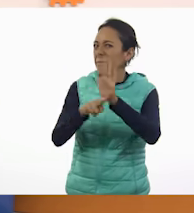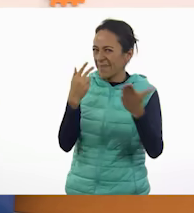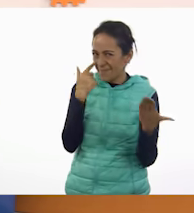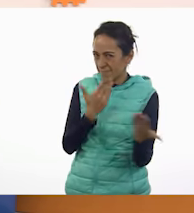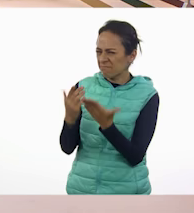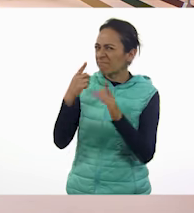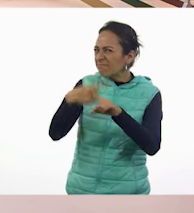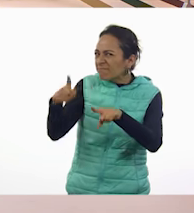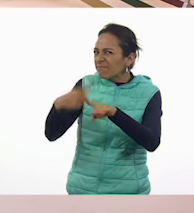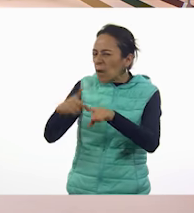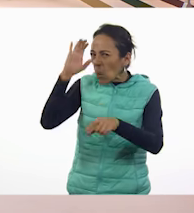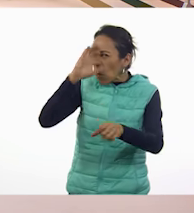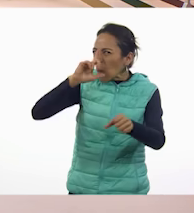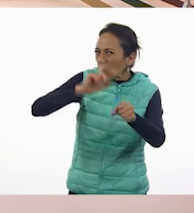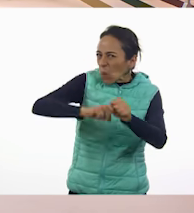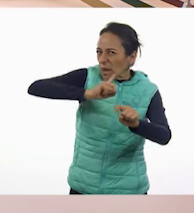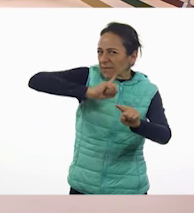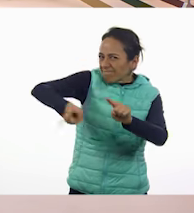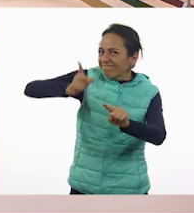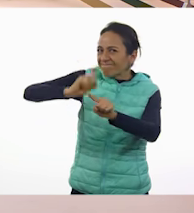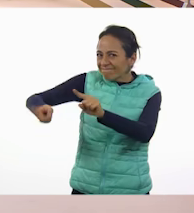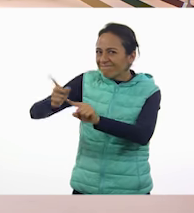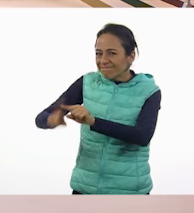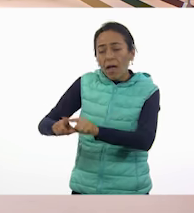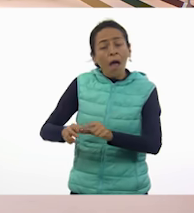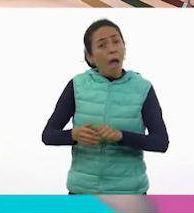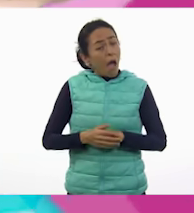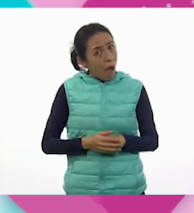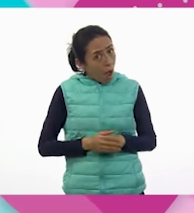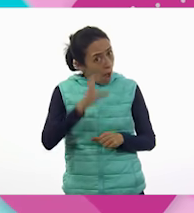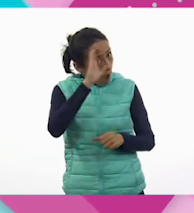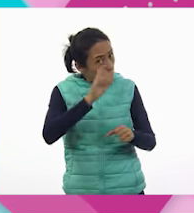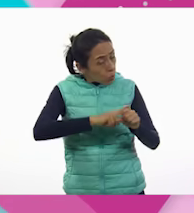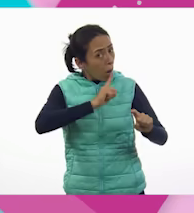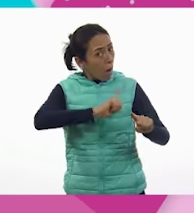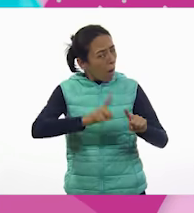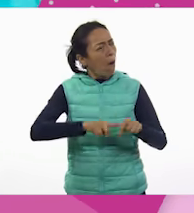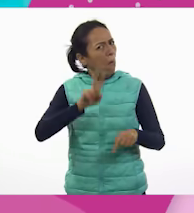parece? Muy bien, suena muy interesante. ver, video de diversidad cultural. Vamos.